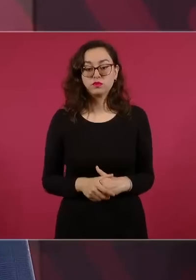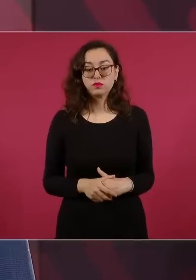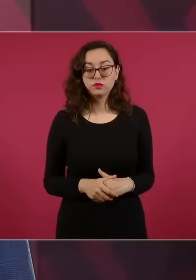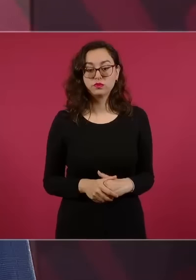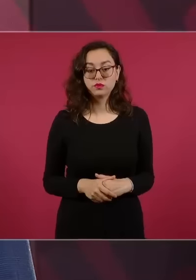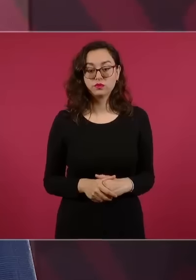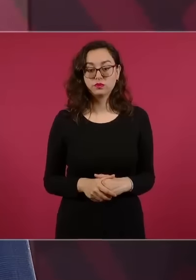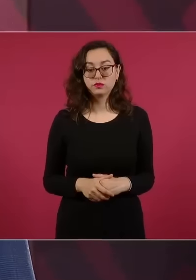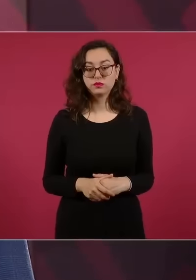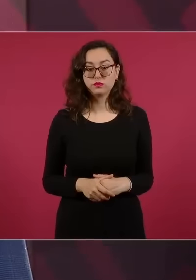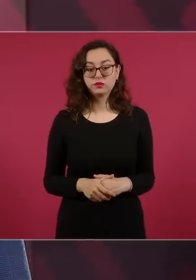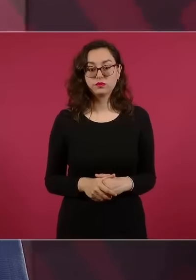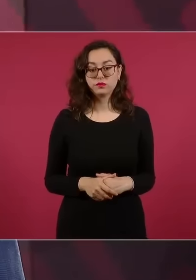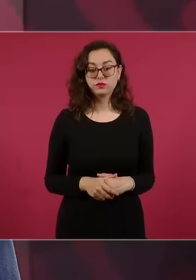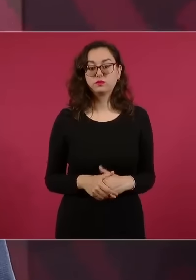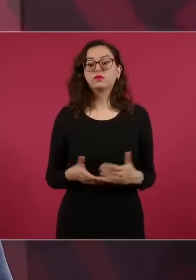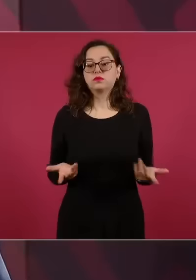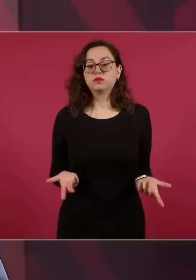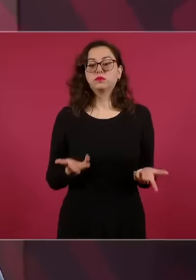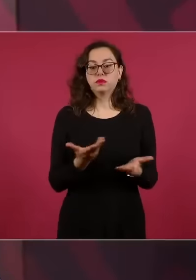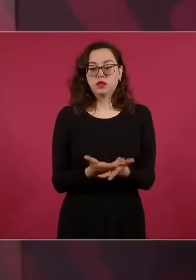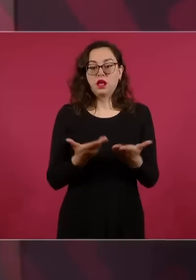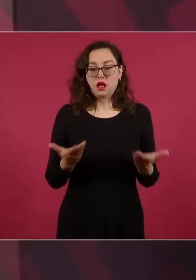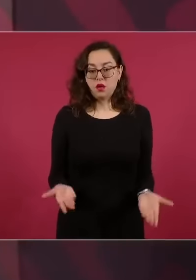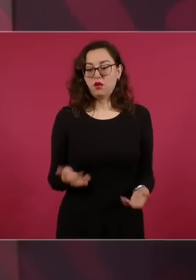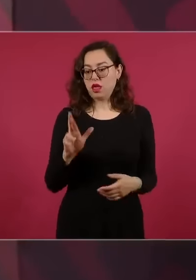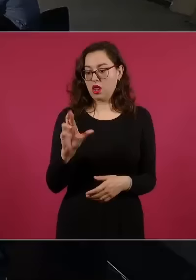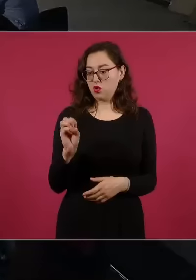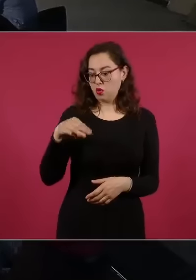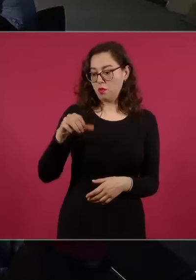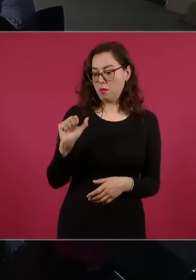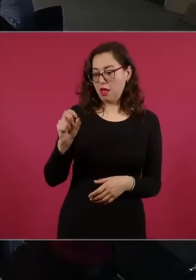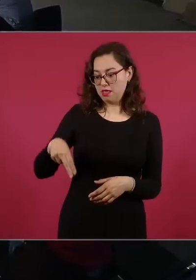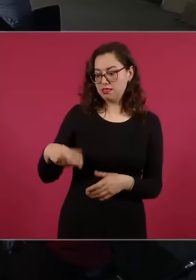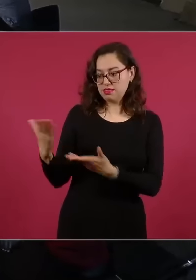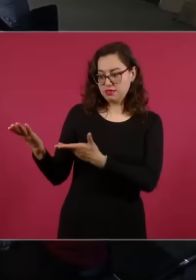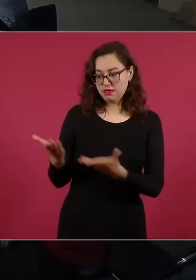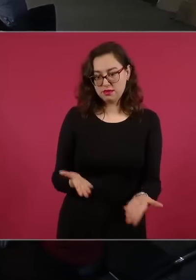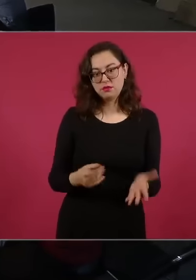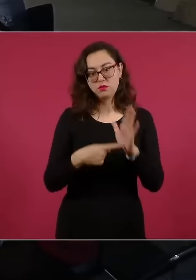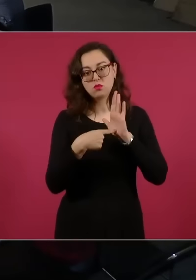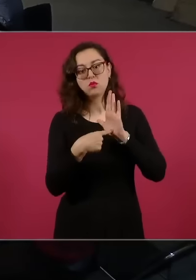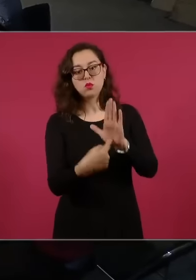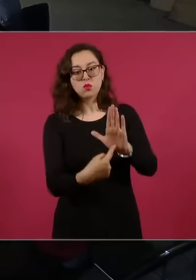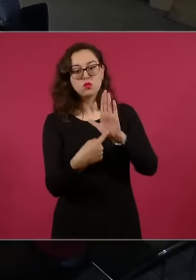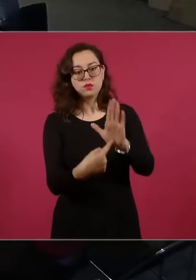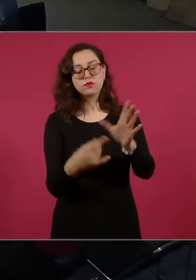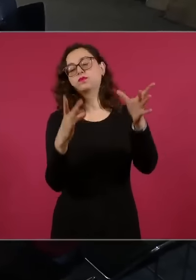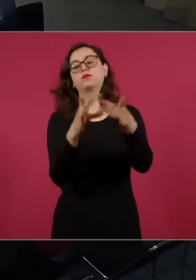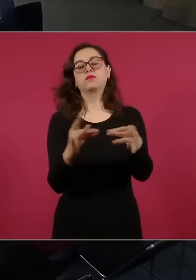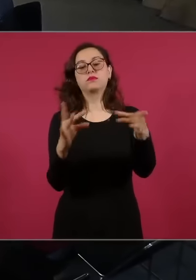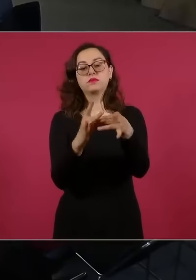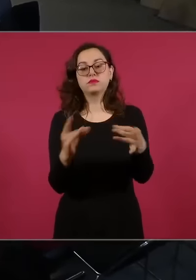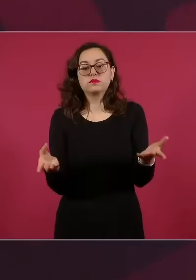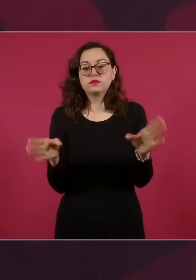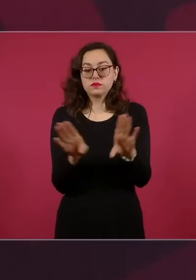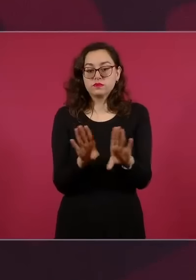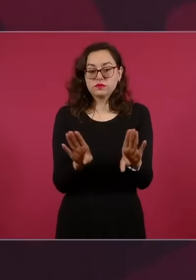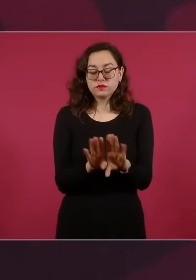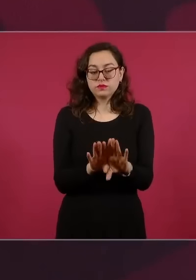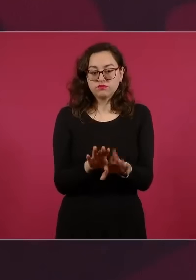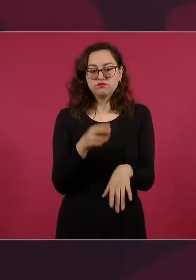y ahora Román va a hacer una síntesis sobre lo que hemos logrado y